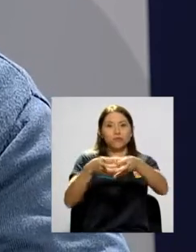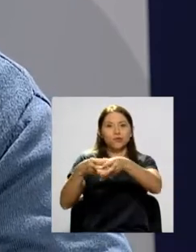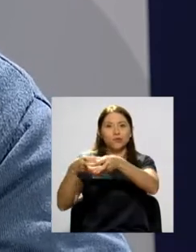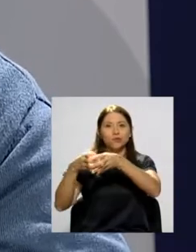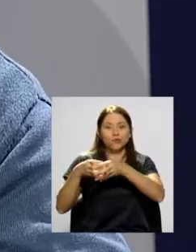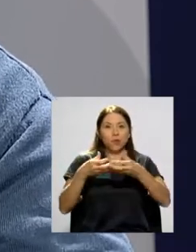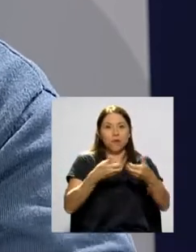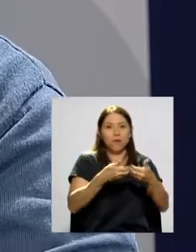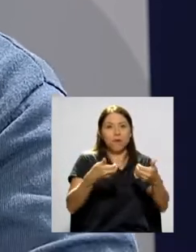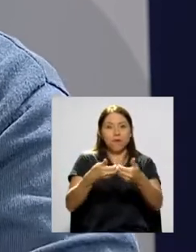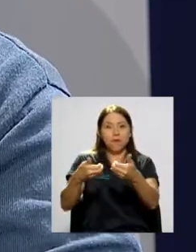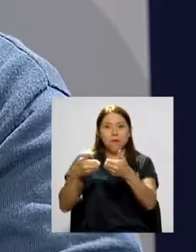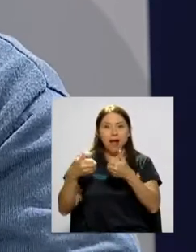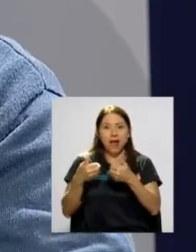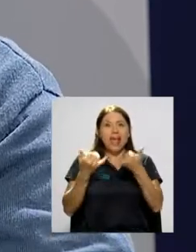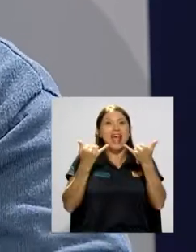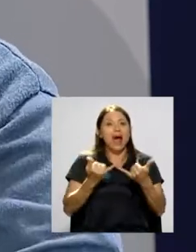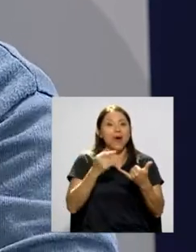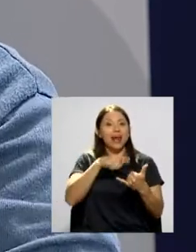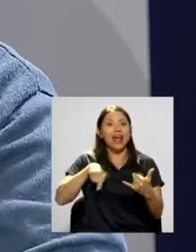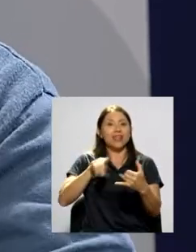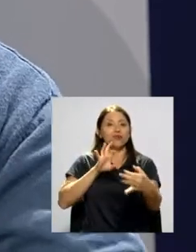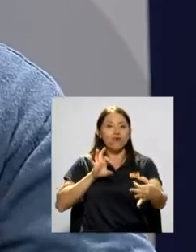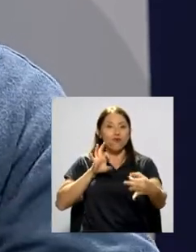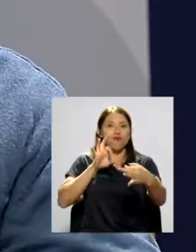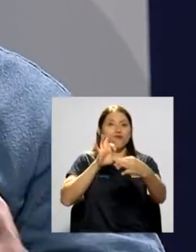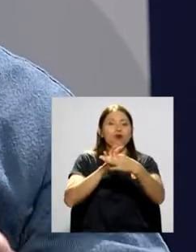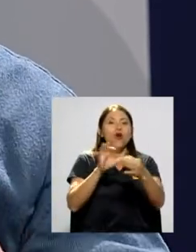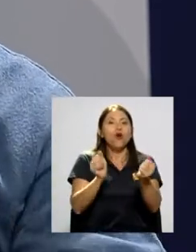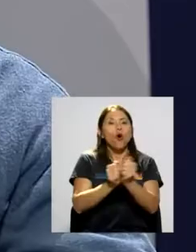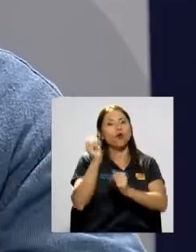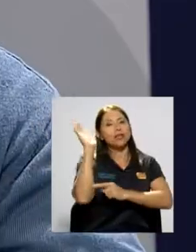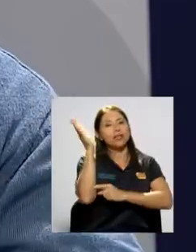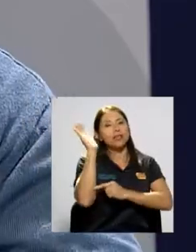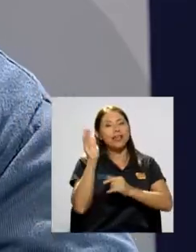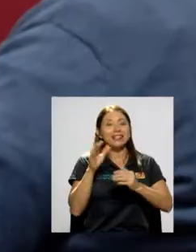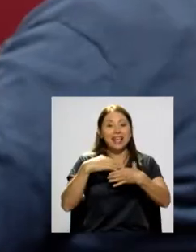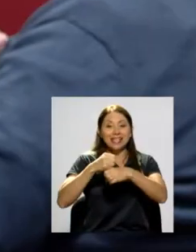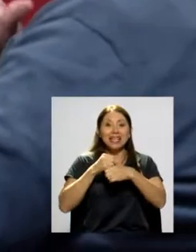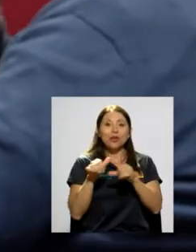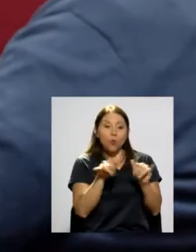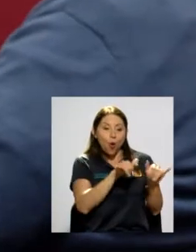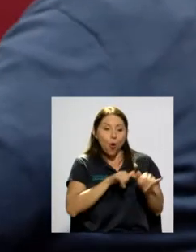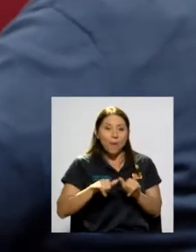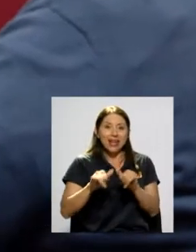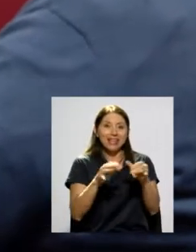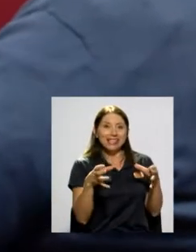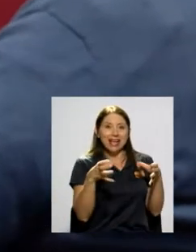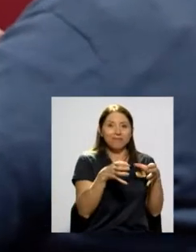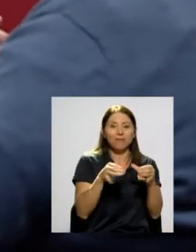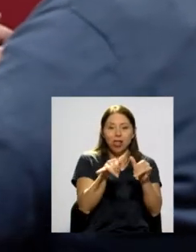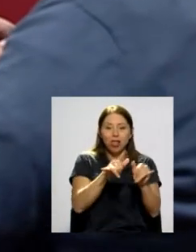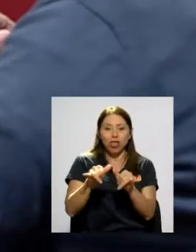relacionadas, vinculadas a narrativas que las homogenizan, ¿verdad? De un lado y del otro. Entonces, ¿cómo hacer para